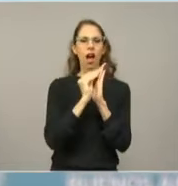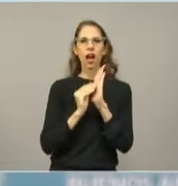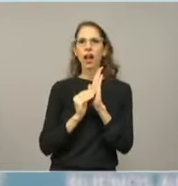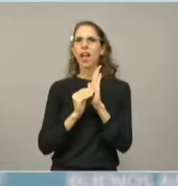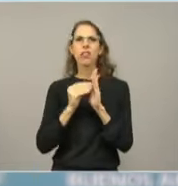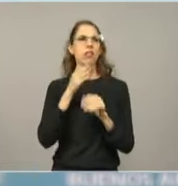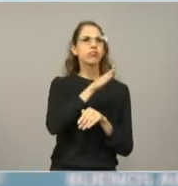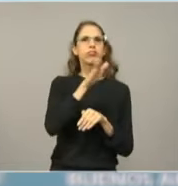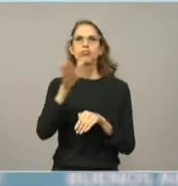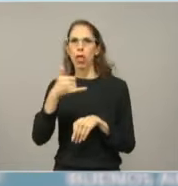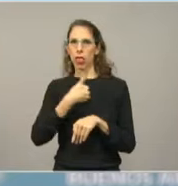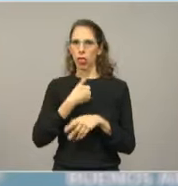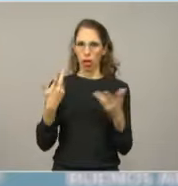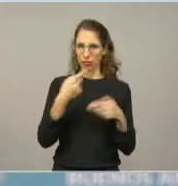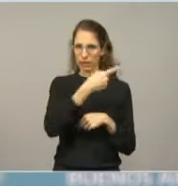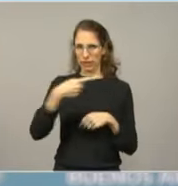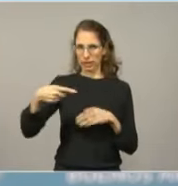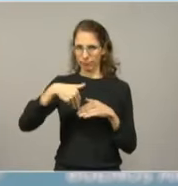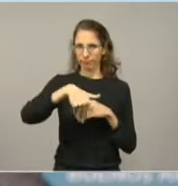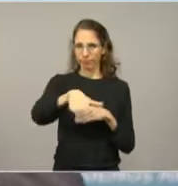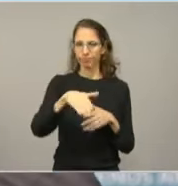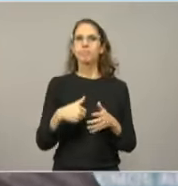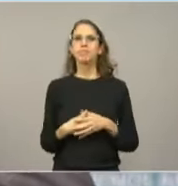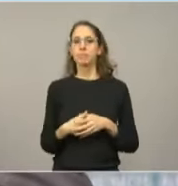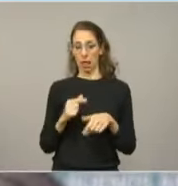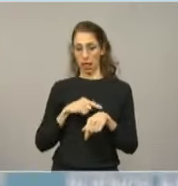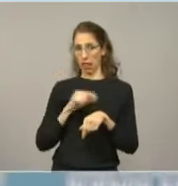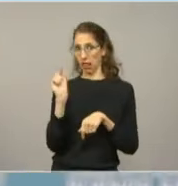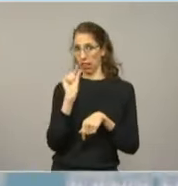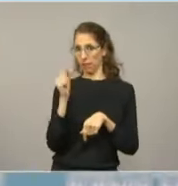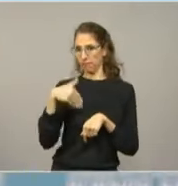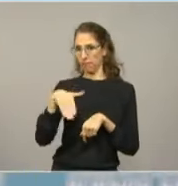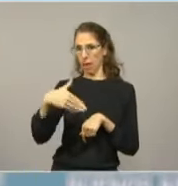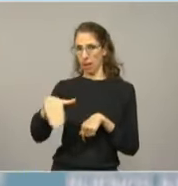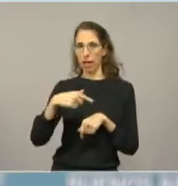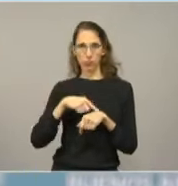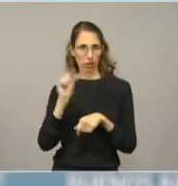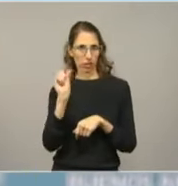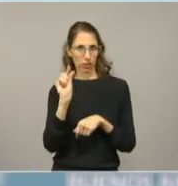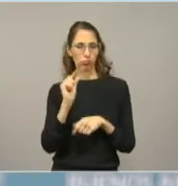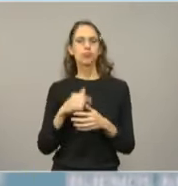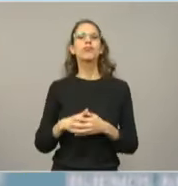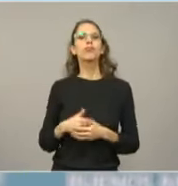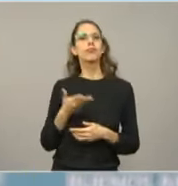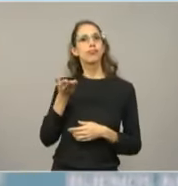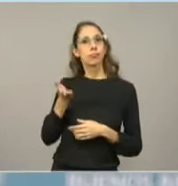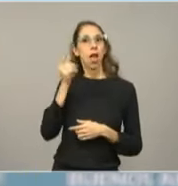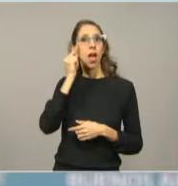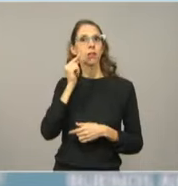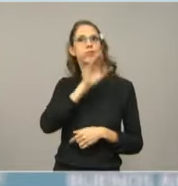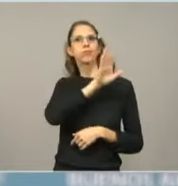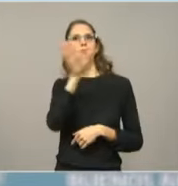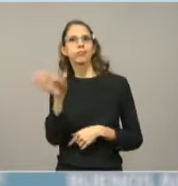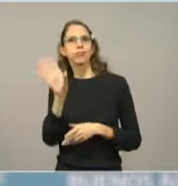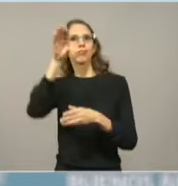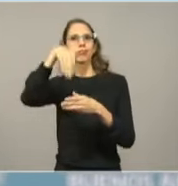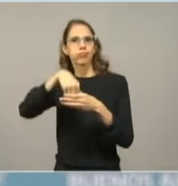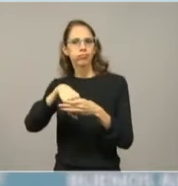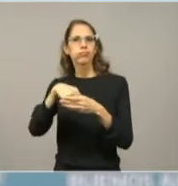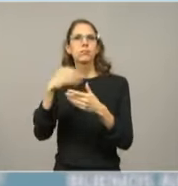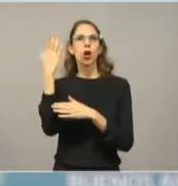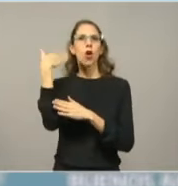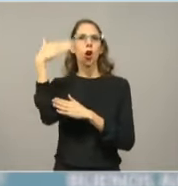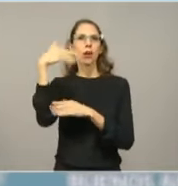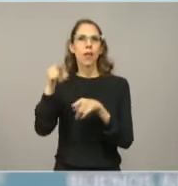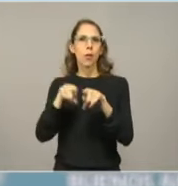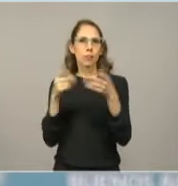esta semana eh Bueno en este momento bueno en un ratito en realidad en un ratito el gobernador va a estar participando de la jornada